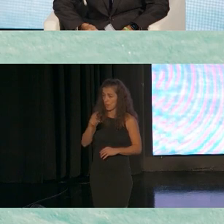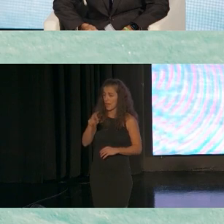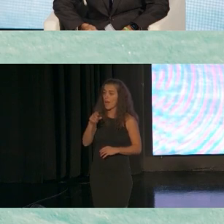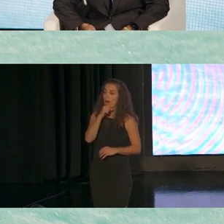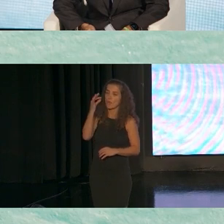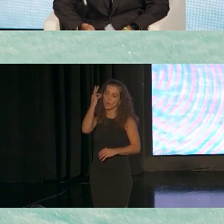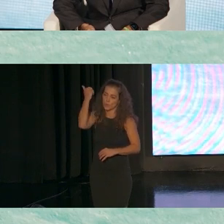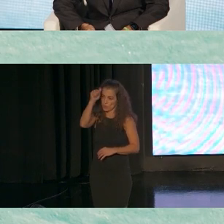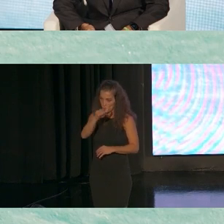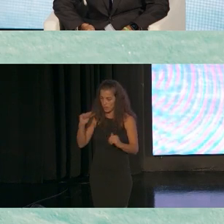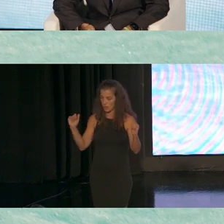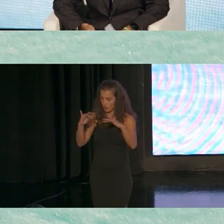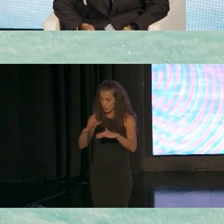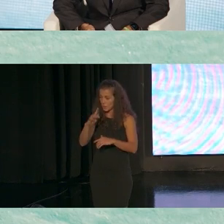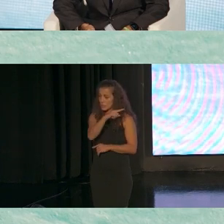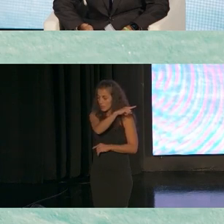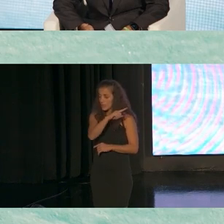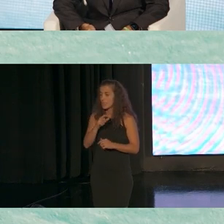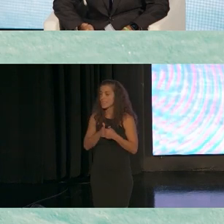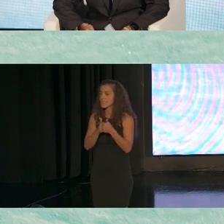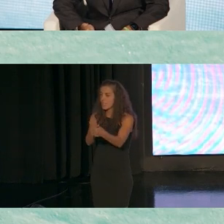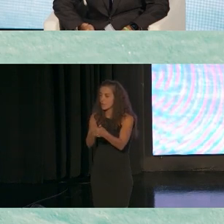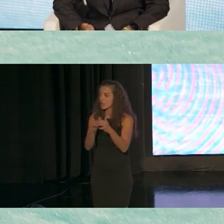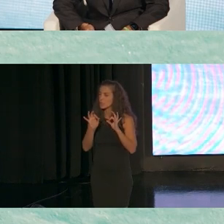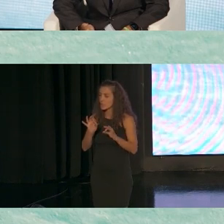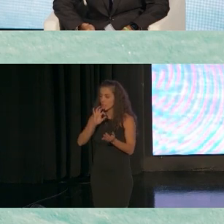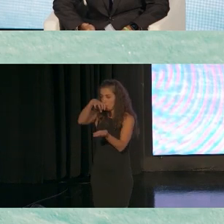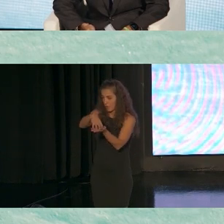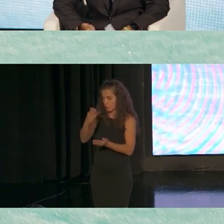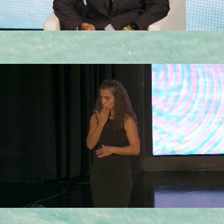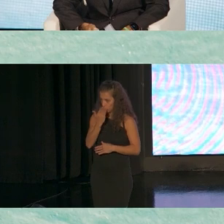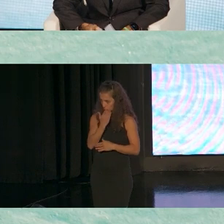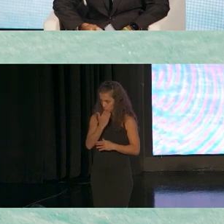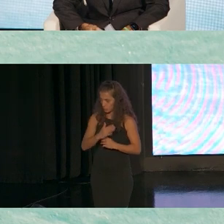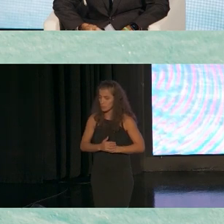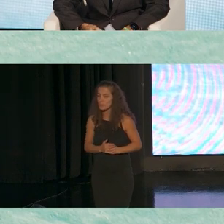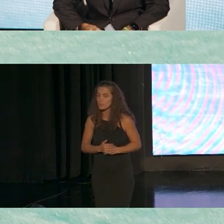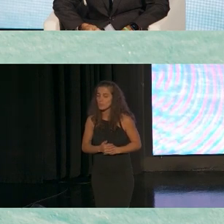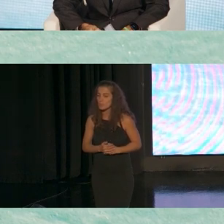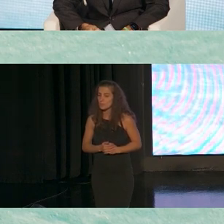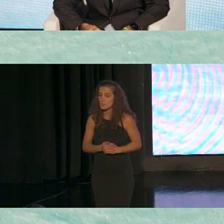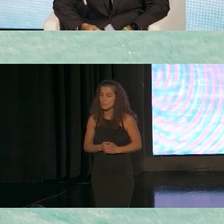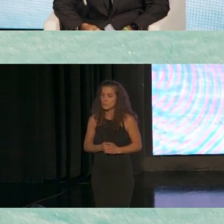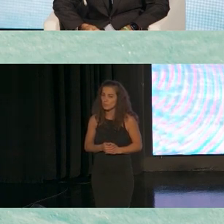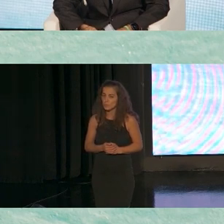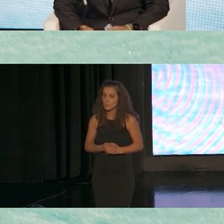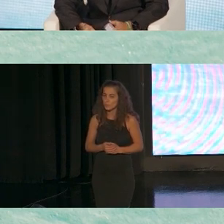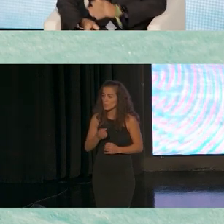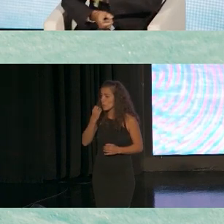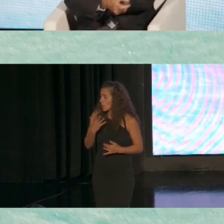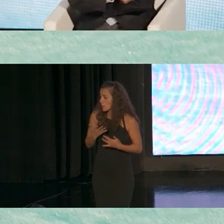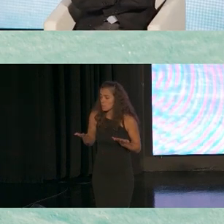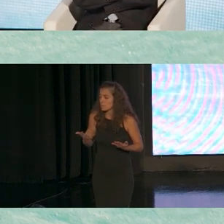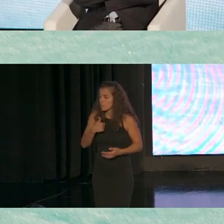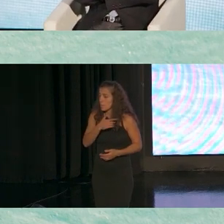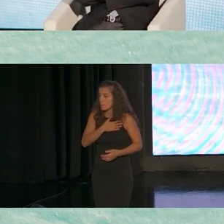abuelas y Esto fue un seguimiento en un en un centro escolar Pero bueno yo les